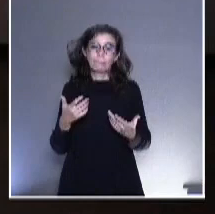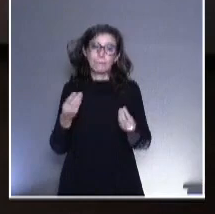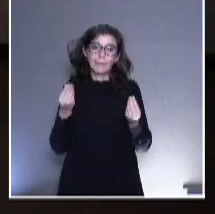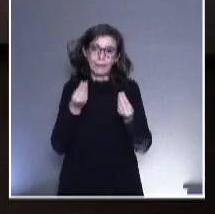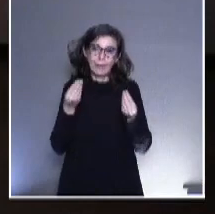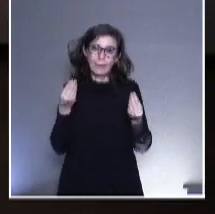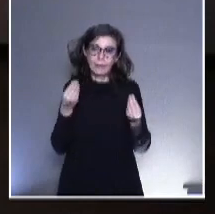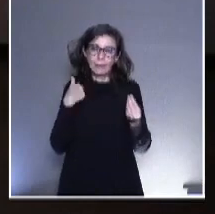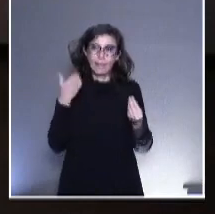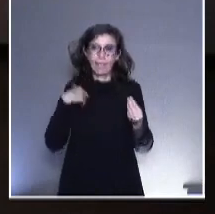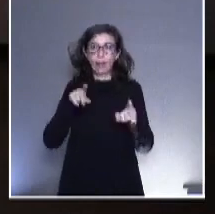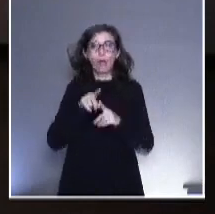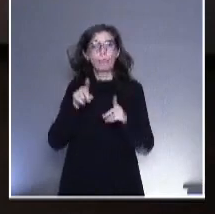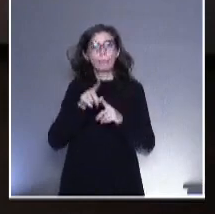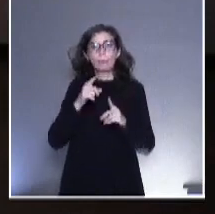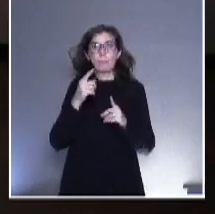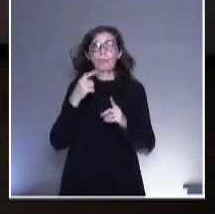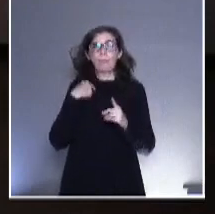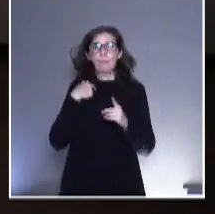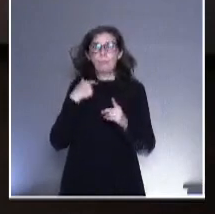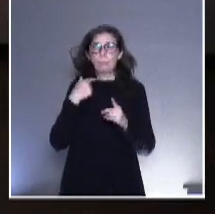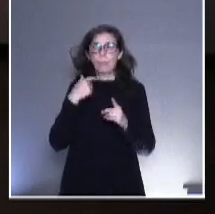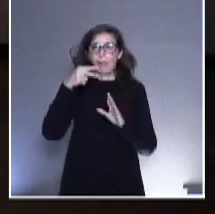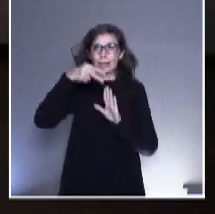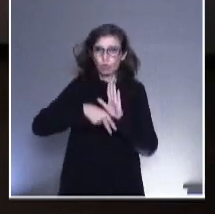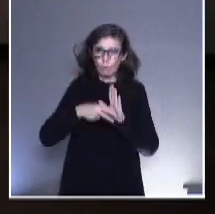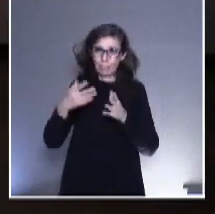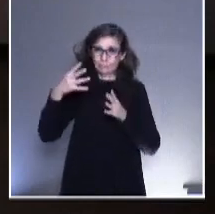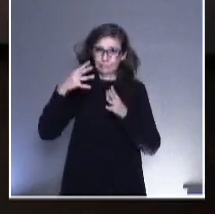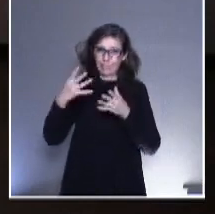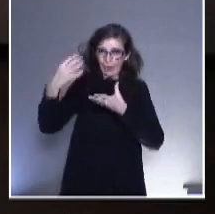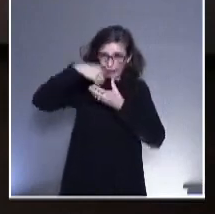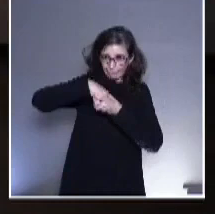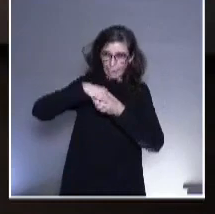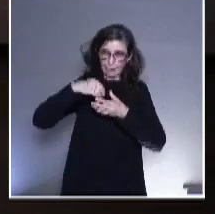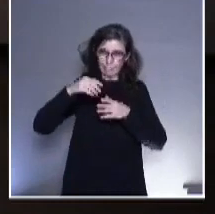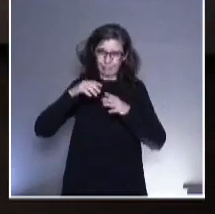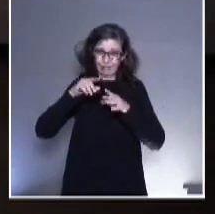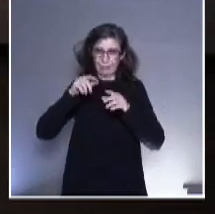en los patrones de la investigación. Bueno, ya voy acabando.